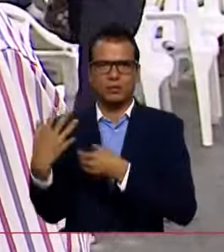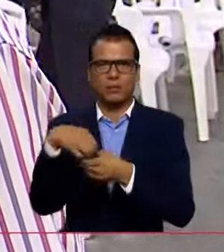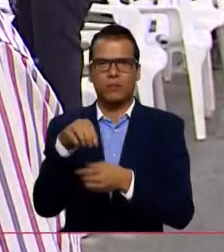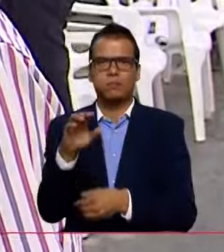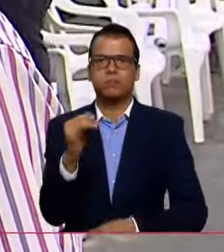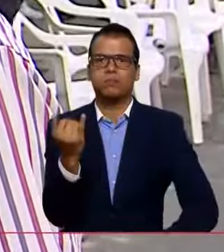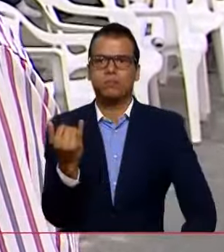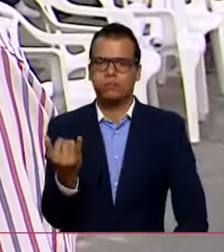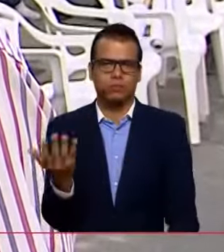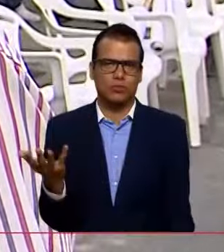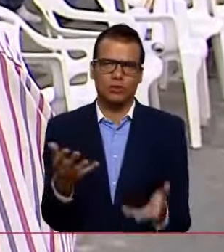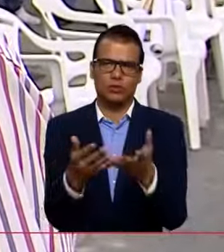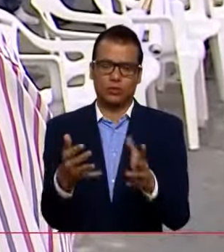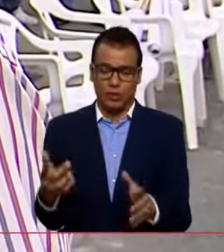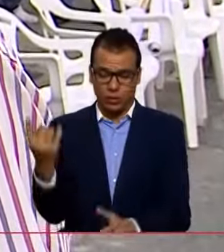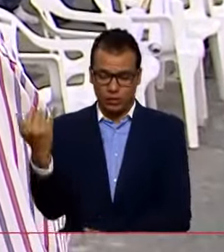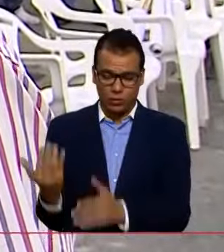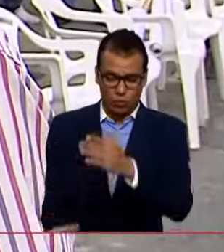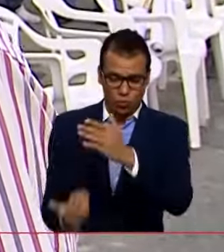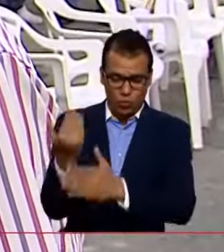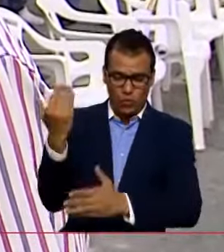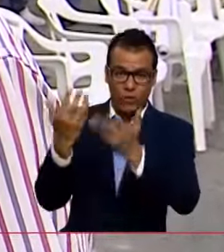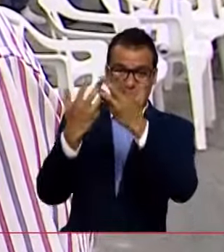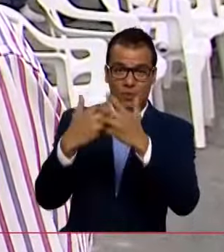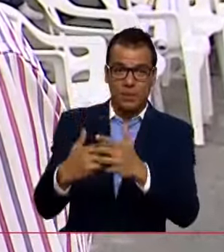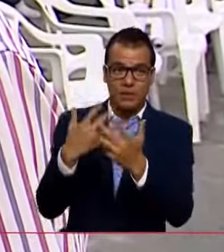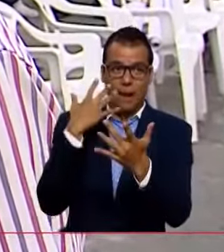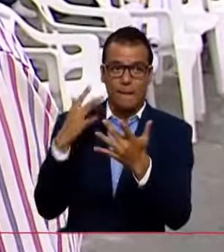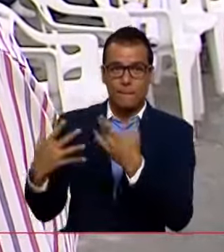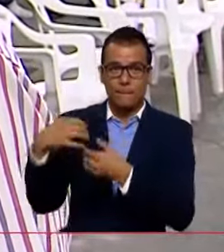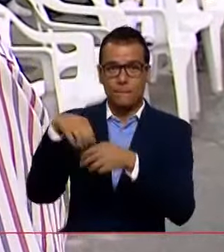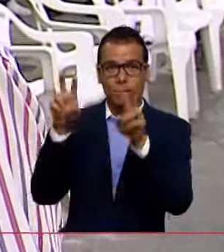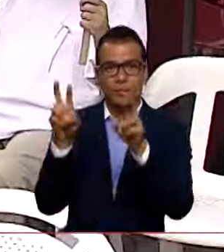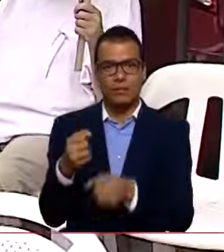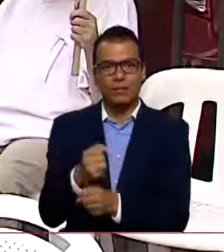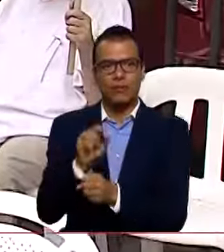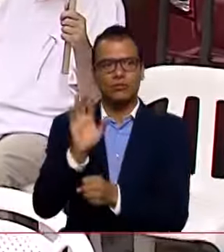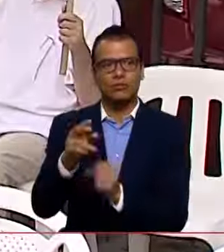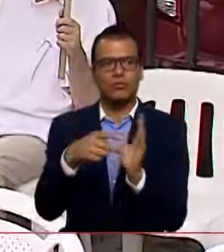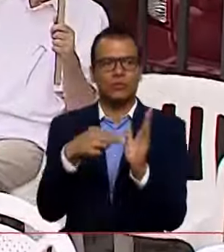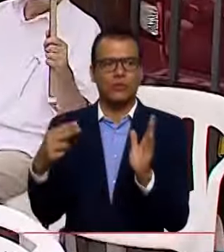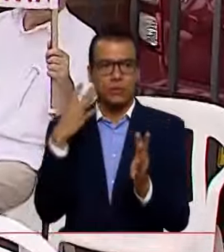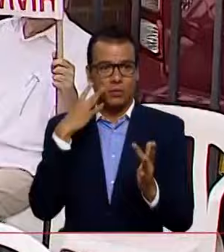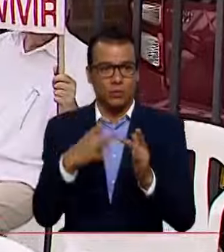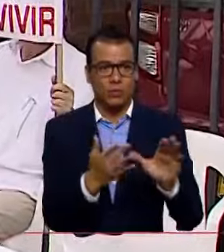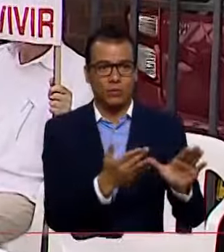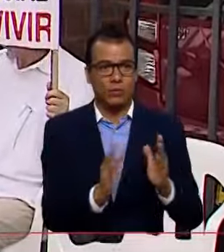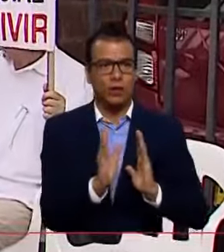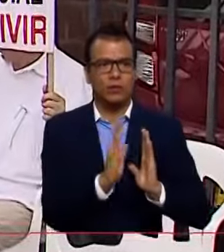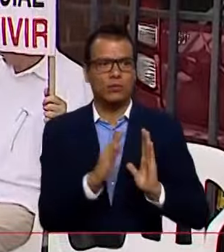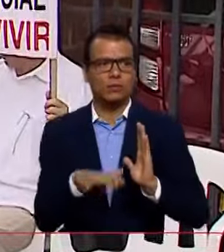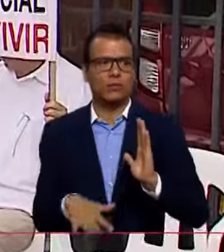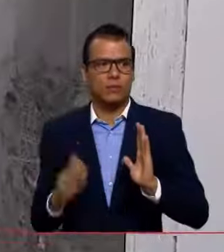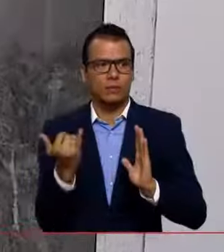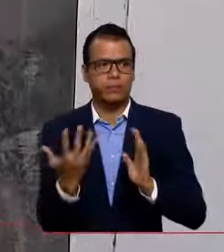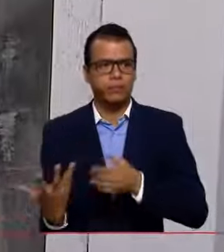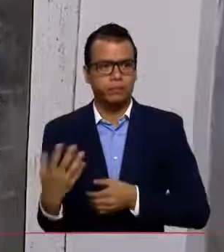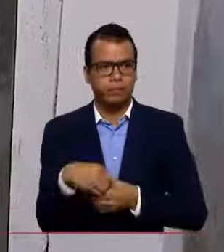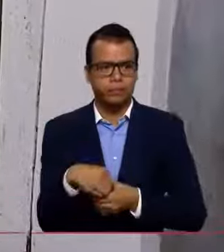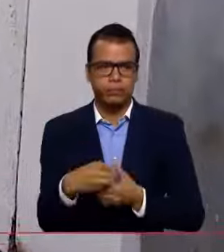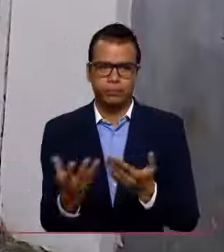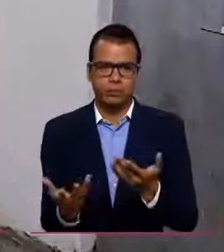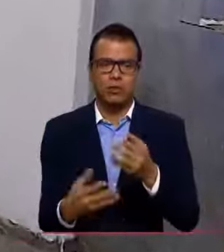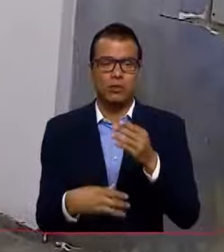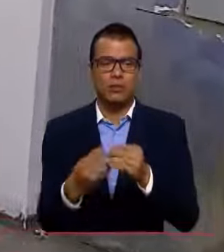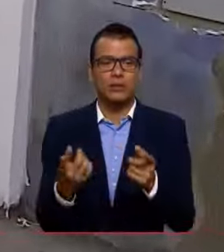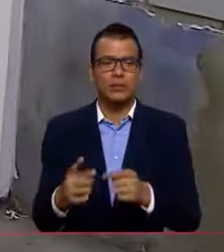San Antonio, lo que no lo permite el plan de ordenamiento territorial. El poste privado que nos sembraron en la